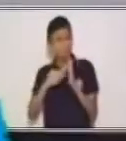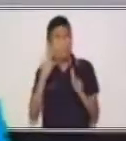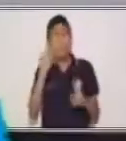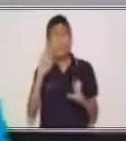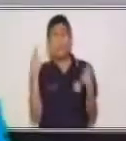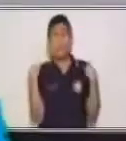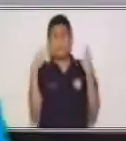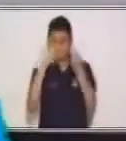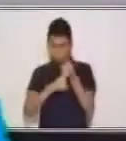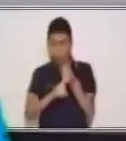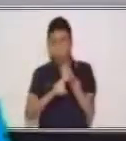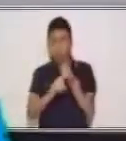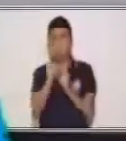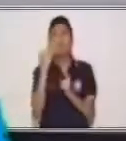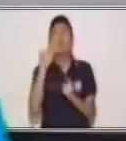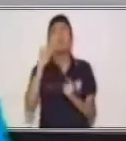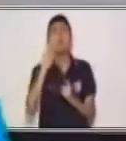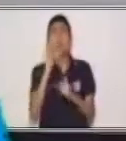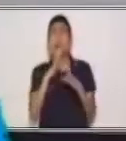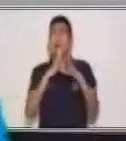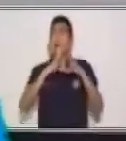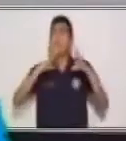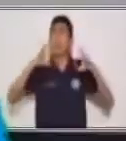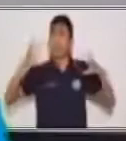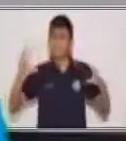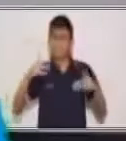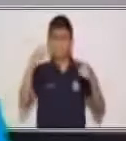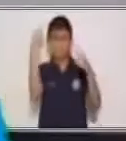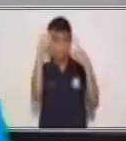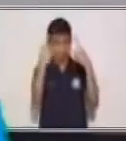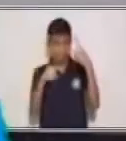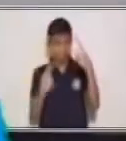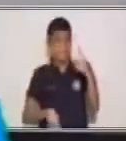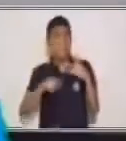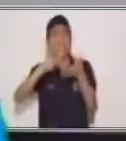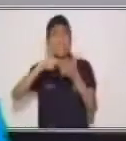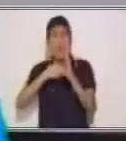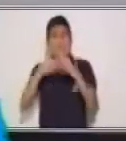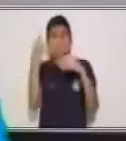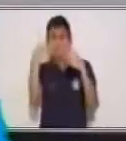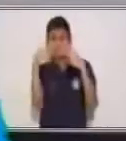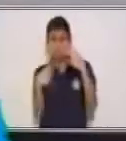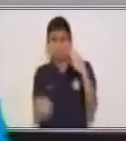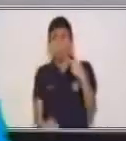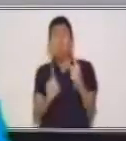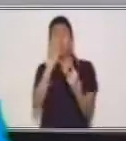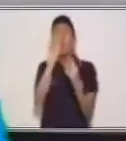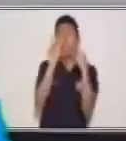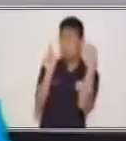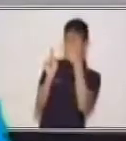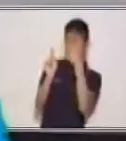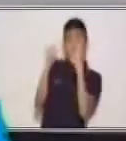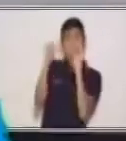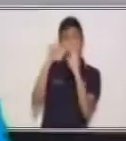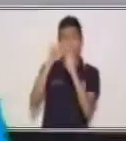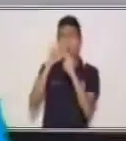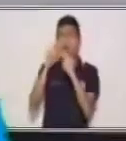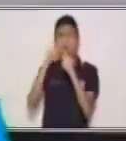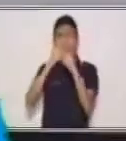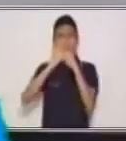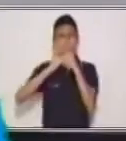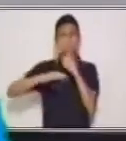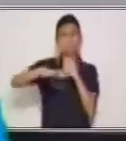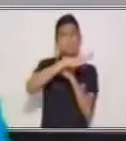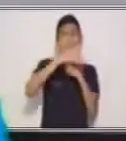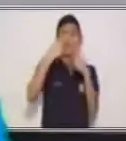español es un idioma bastante complejo que tiene muchos significados. Incluso una palabra puede variar, como por ejemplo